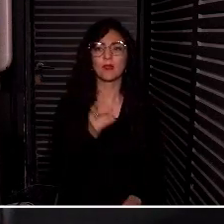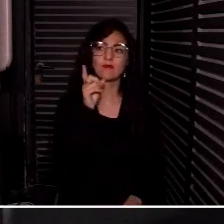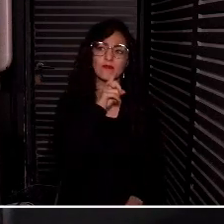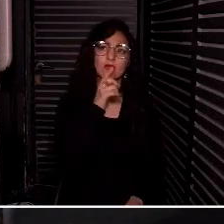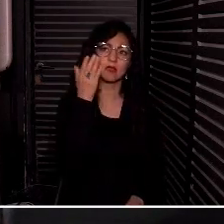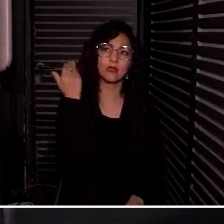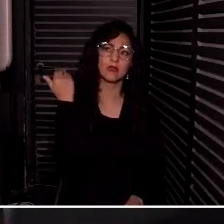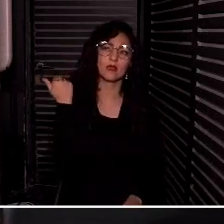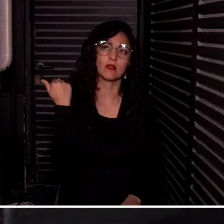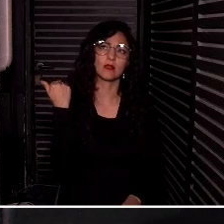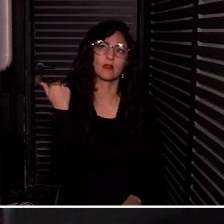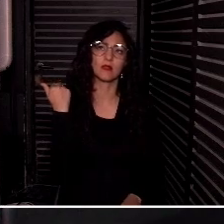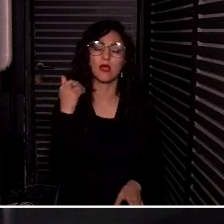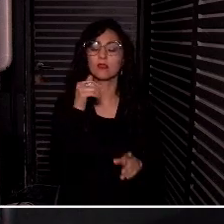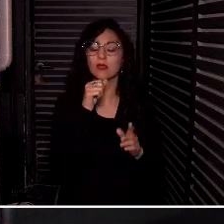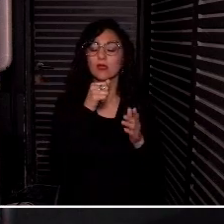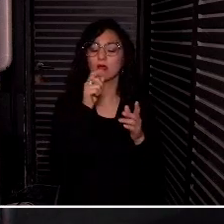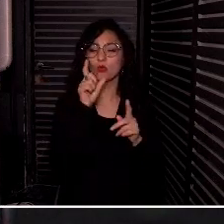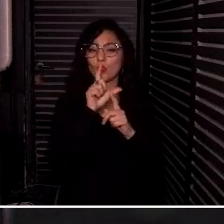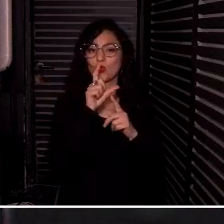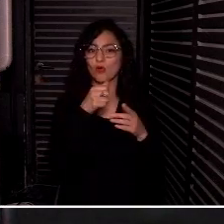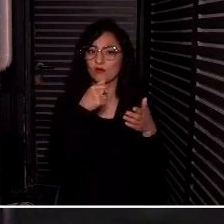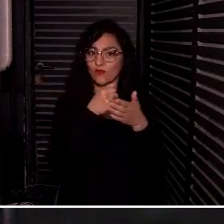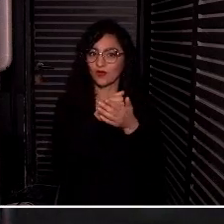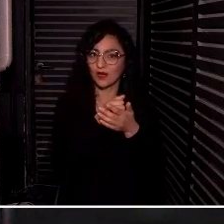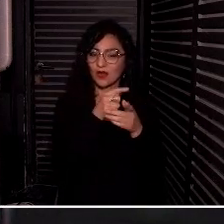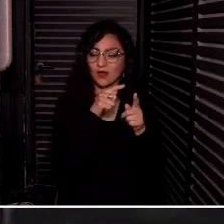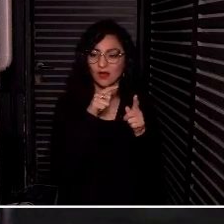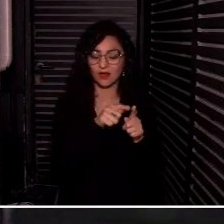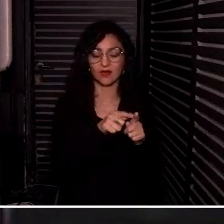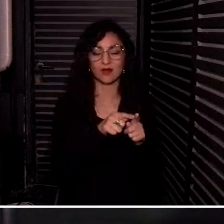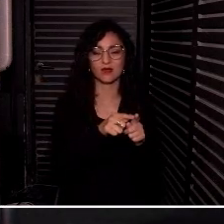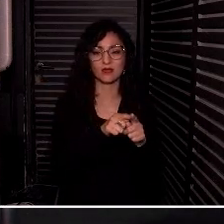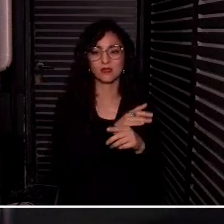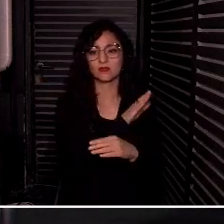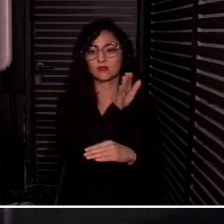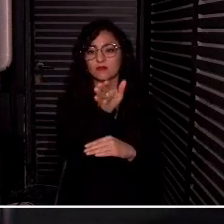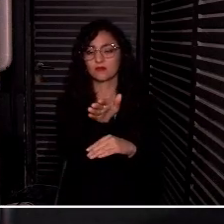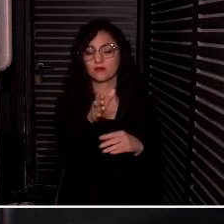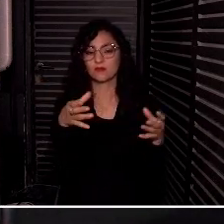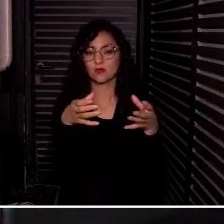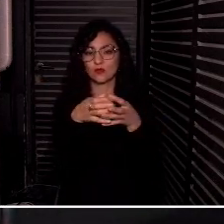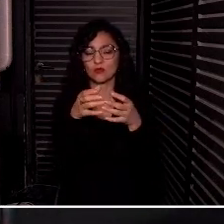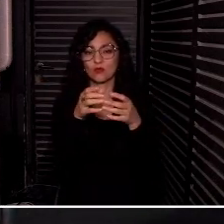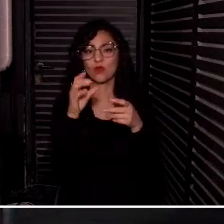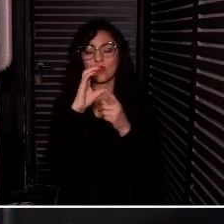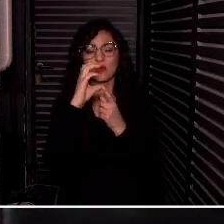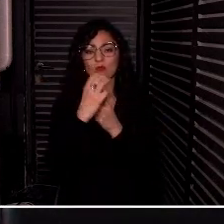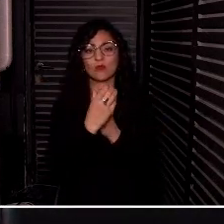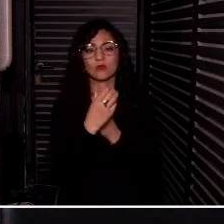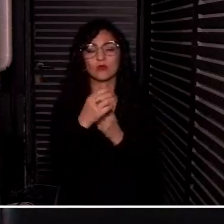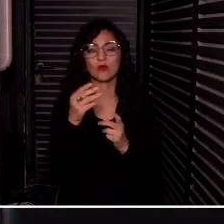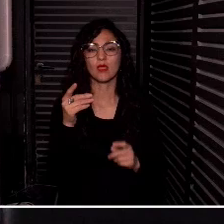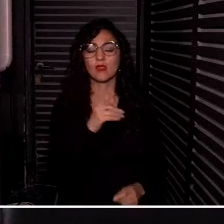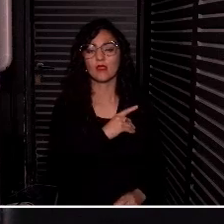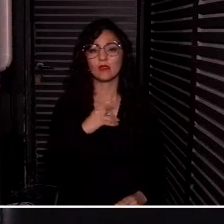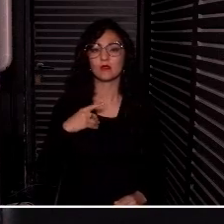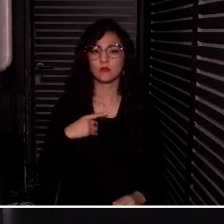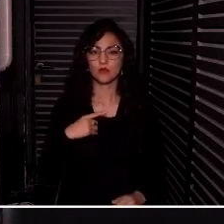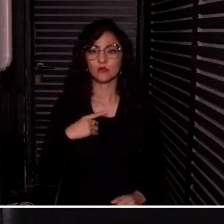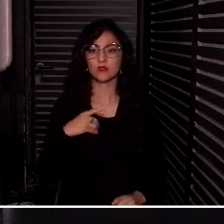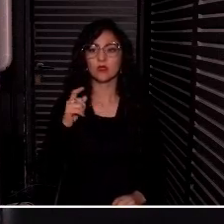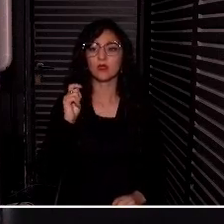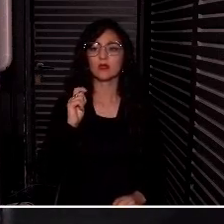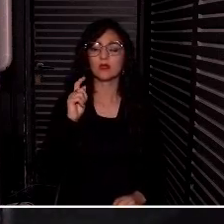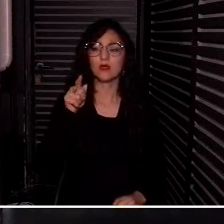del mes de julio cuando va el el presidente del directorio de televisión Nacional de chile a la comisión de cultura la cámara de diputados cuando describe bueno y la